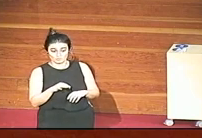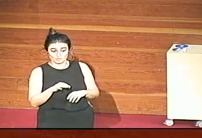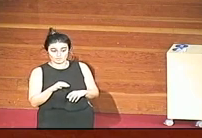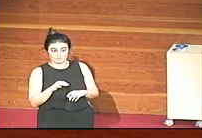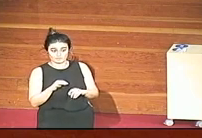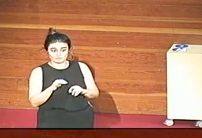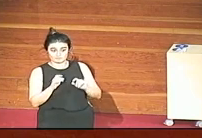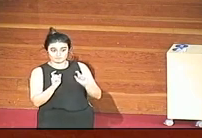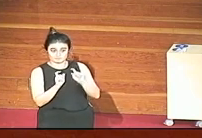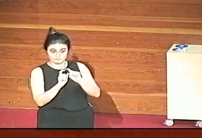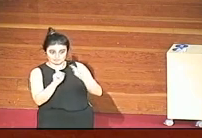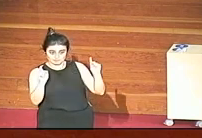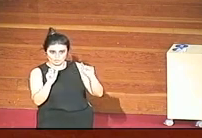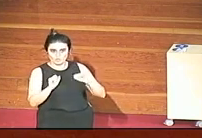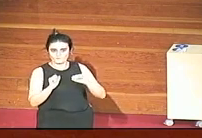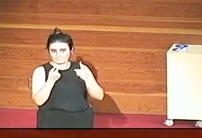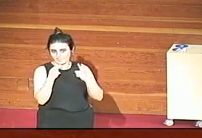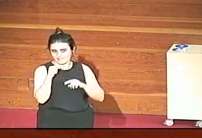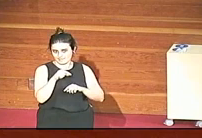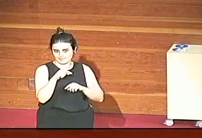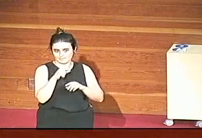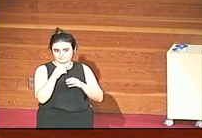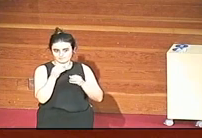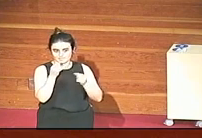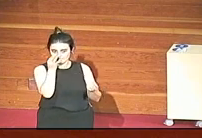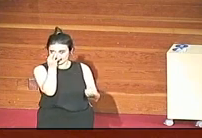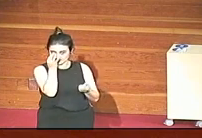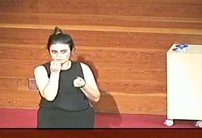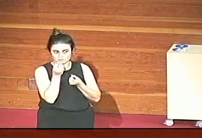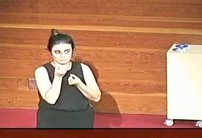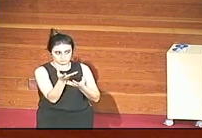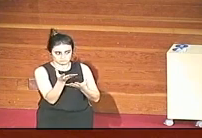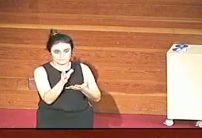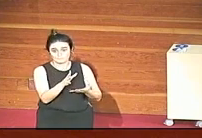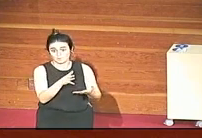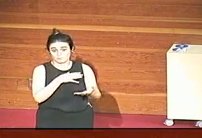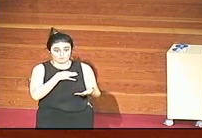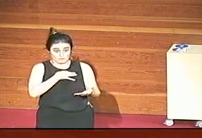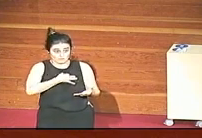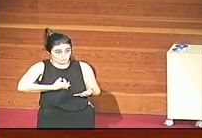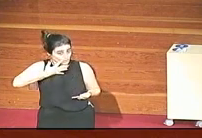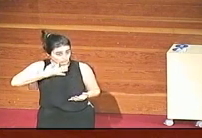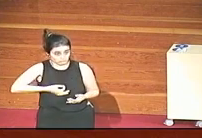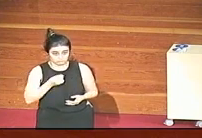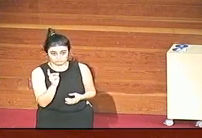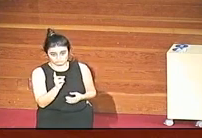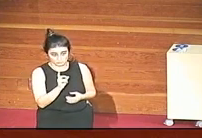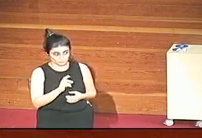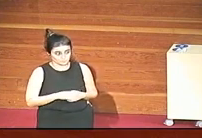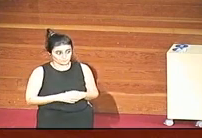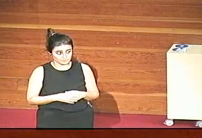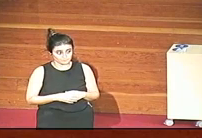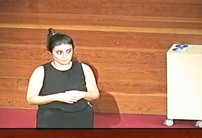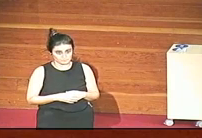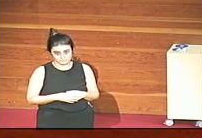los que ofrezcan los que ofrecen los datos que quede en cuenta que no tienen por qué ser veraces como y